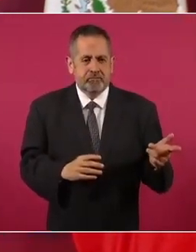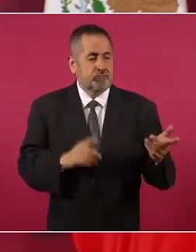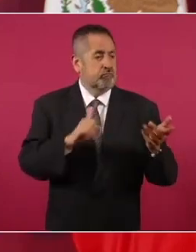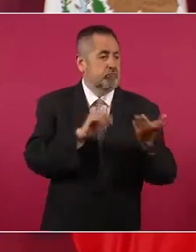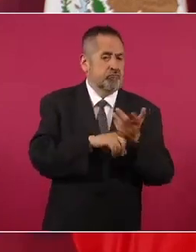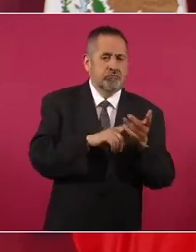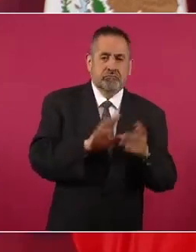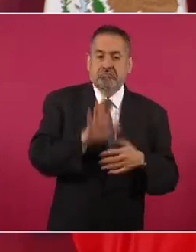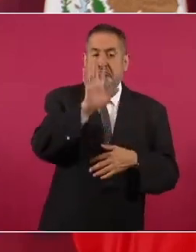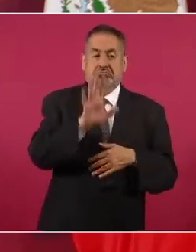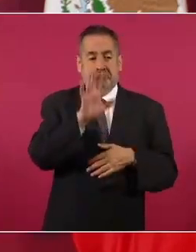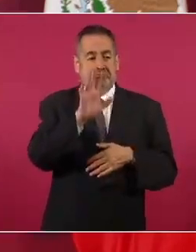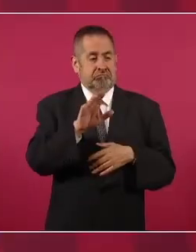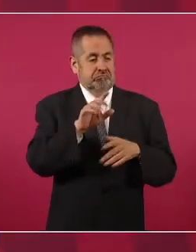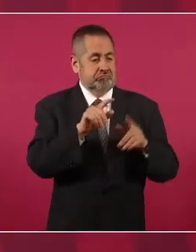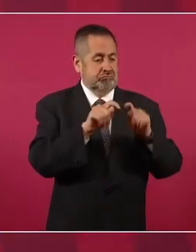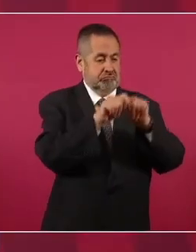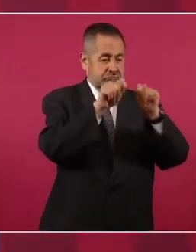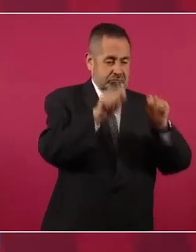títulos nobiliarios.